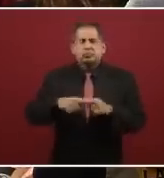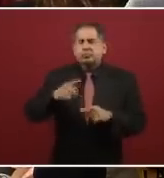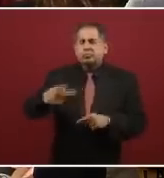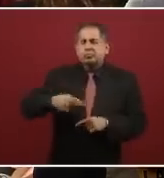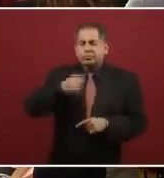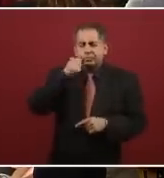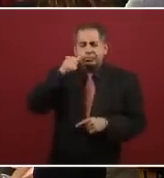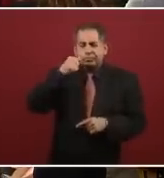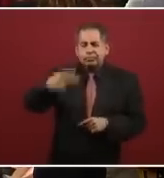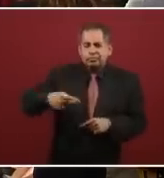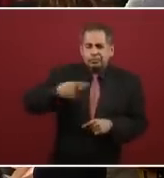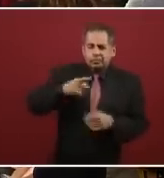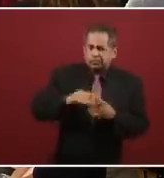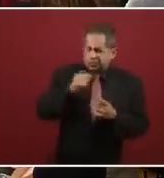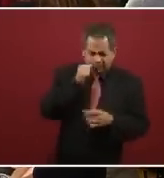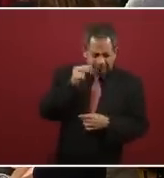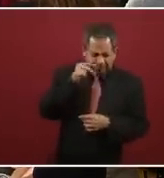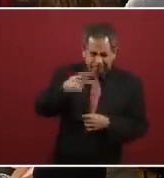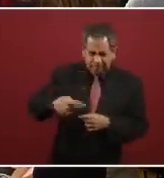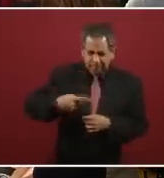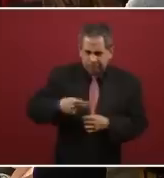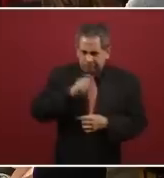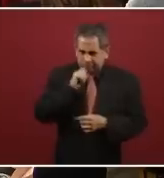preguntaste ayer? ¿O antier?